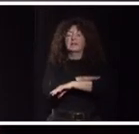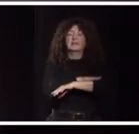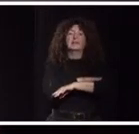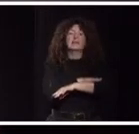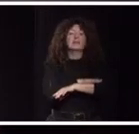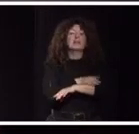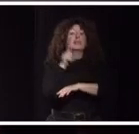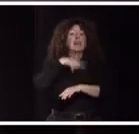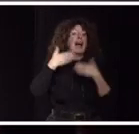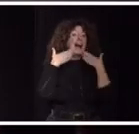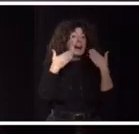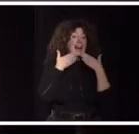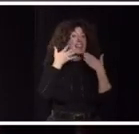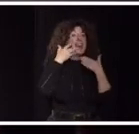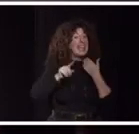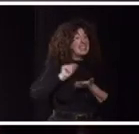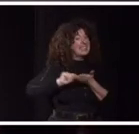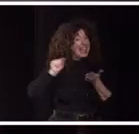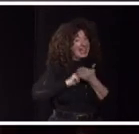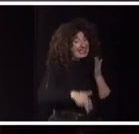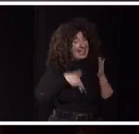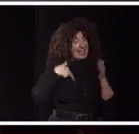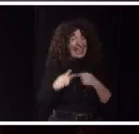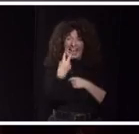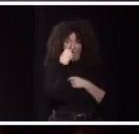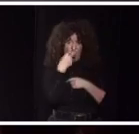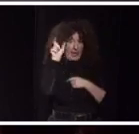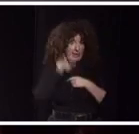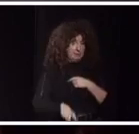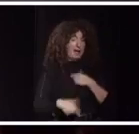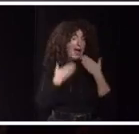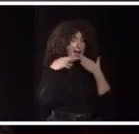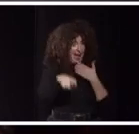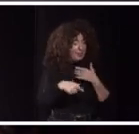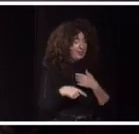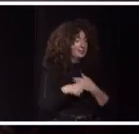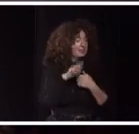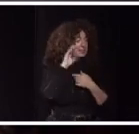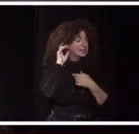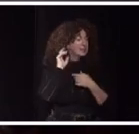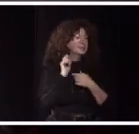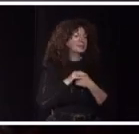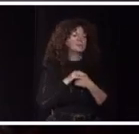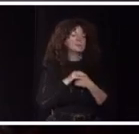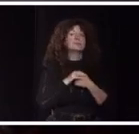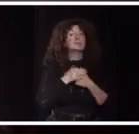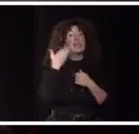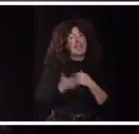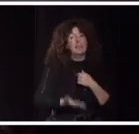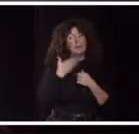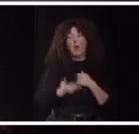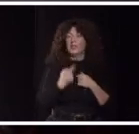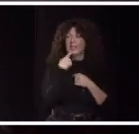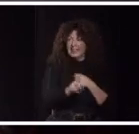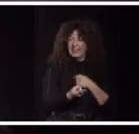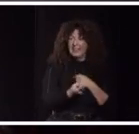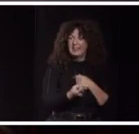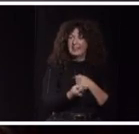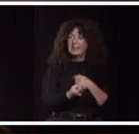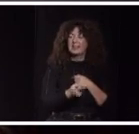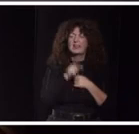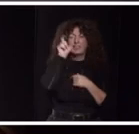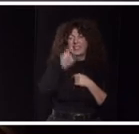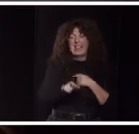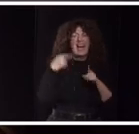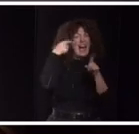gracias también a nuestra secretaria general, Ione Belarra. Es importante decirlo, que es un referente